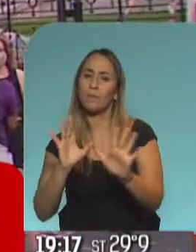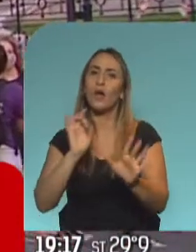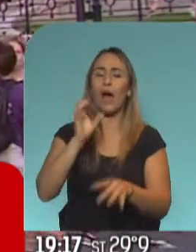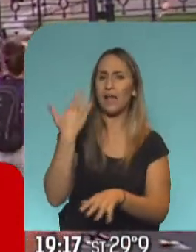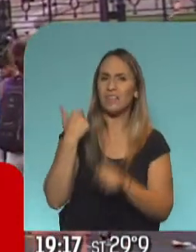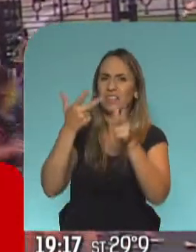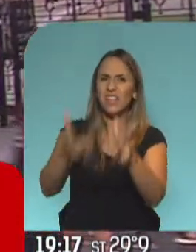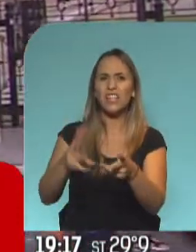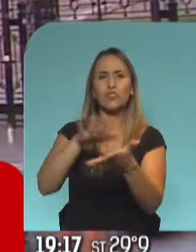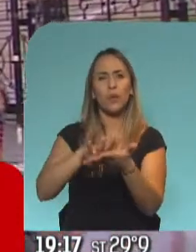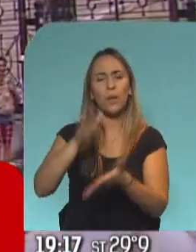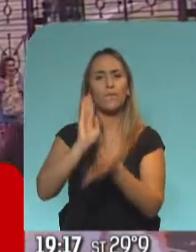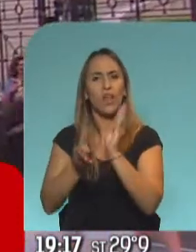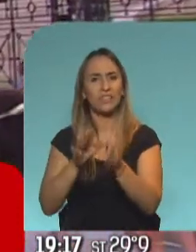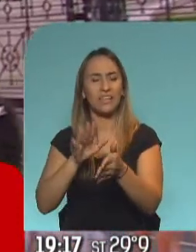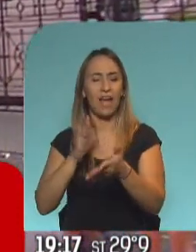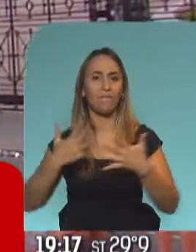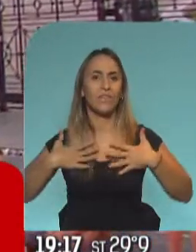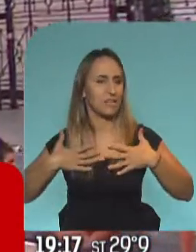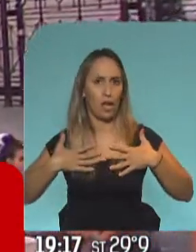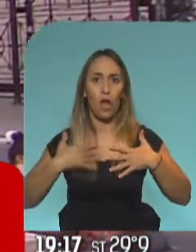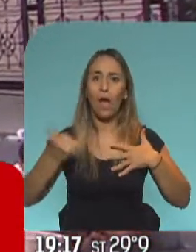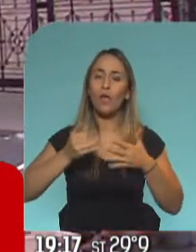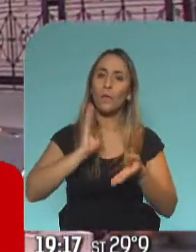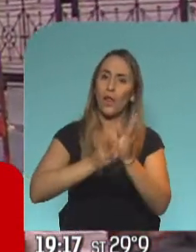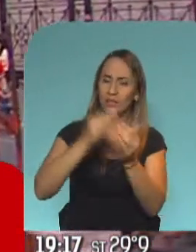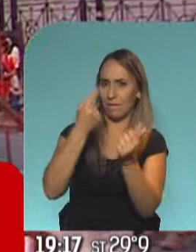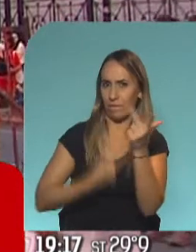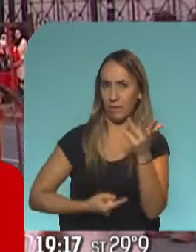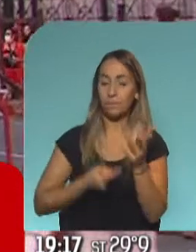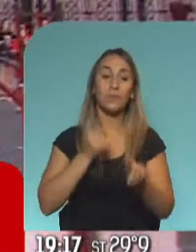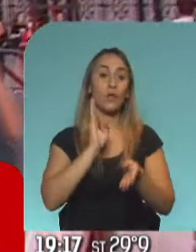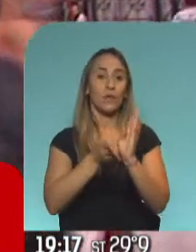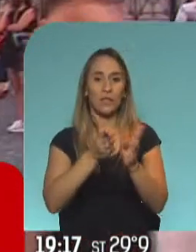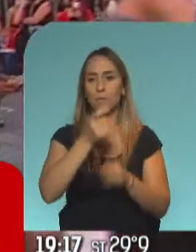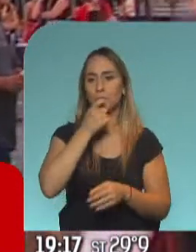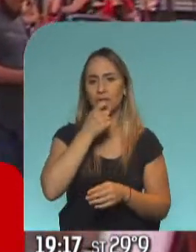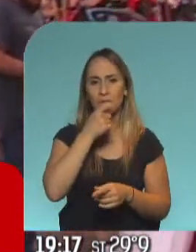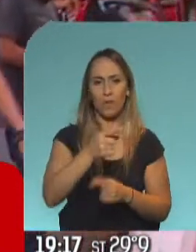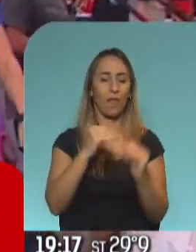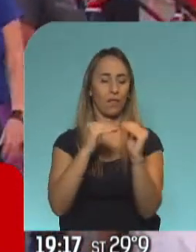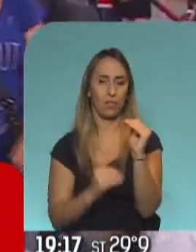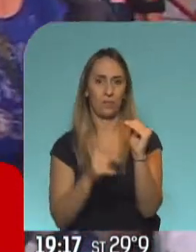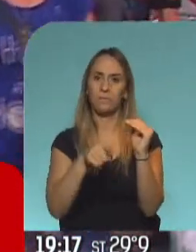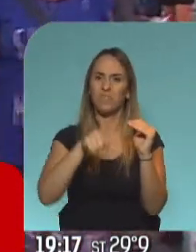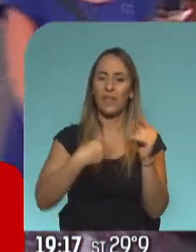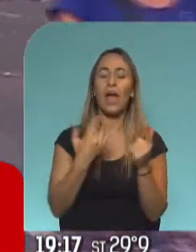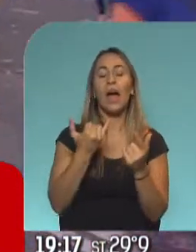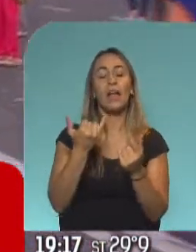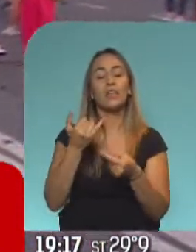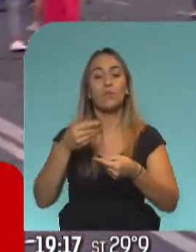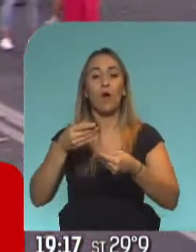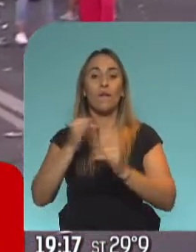decía, hablamos también de otro tipo de violencias. Hablamos de las inequidades, por ejemplo, y hay un informe elaborado por la Secretaría